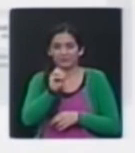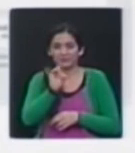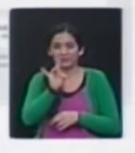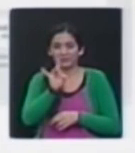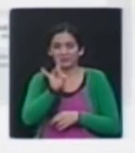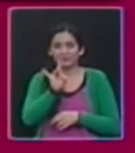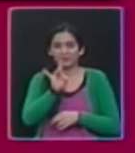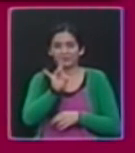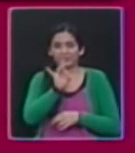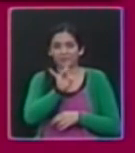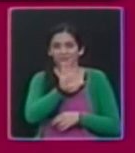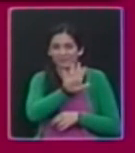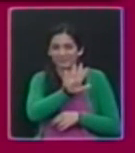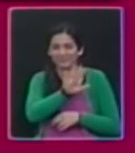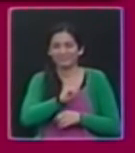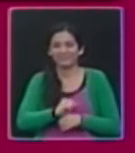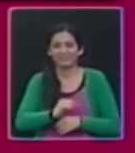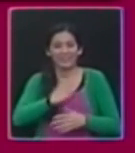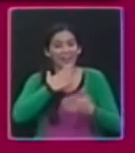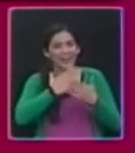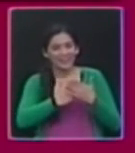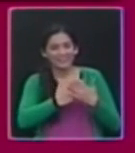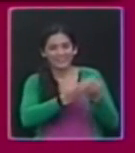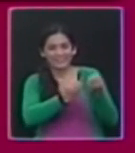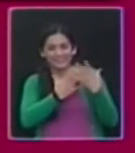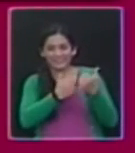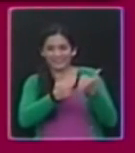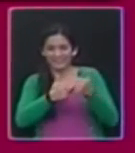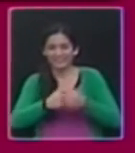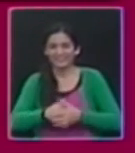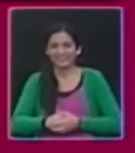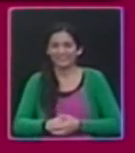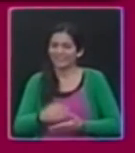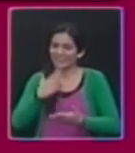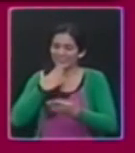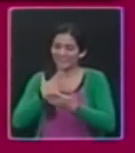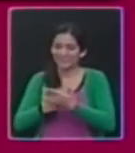099-478-0885. Gracias por acompañarnos y éxito con la iniciativa. Que les vaya muy bien. Muchas gracias, saludos.